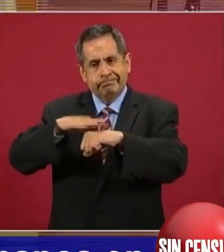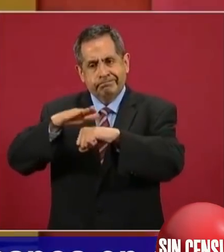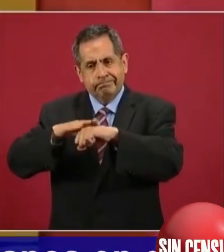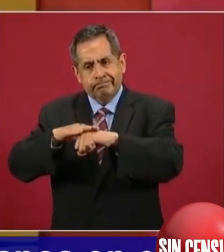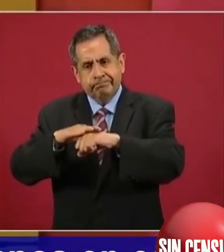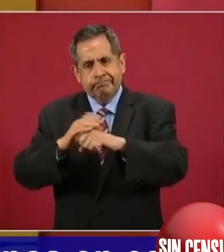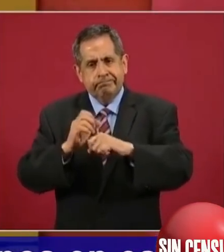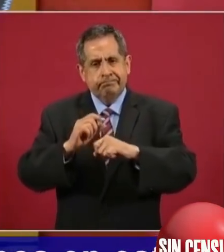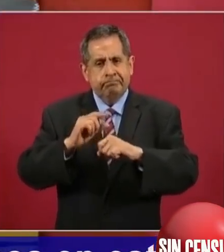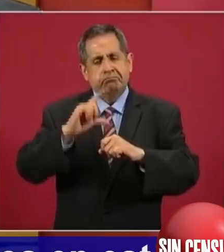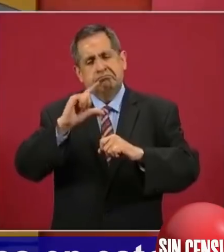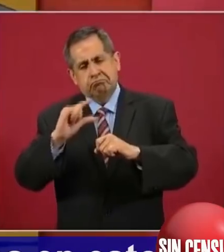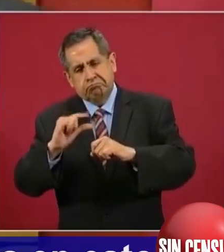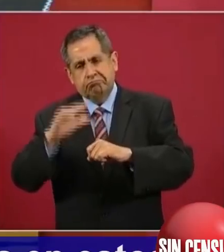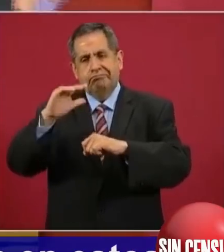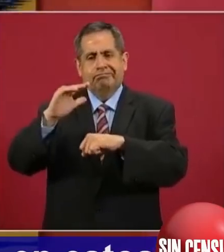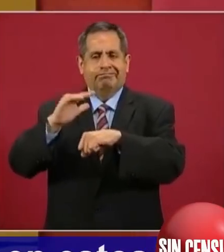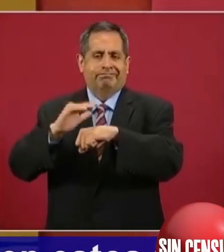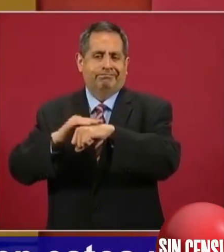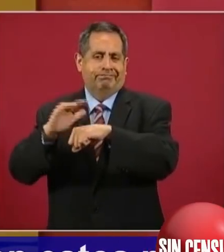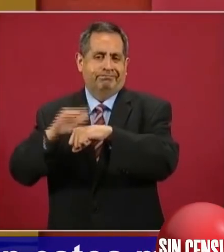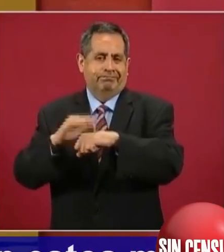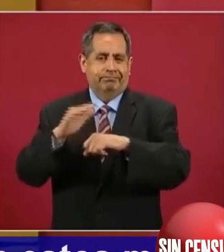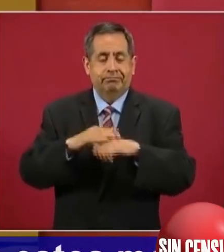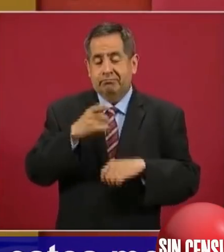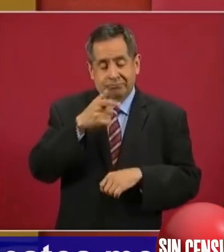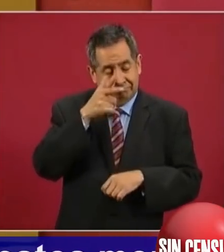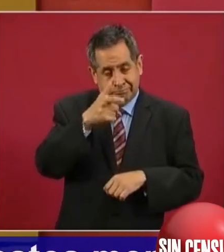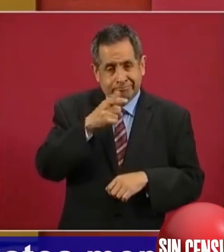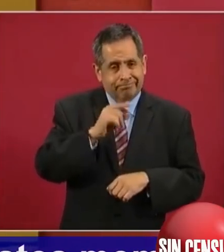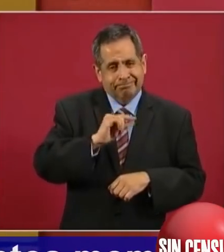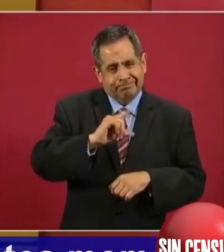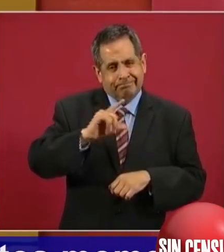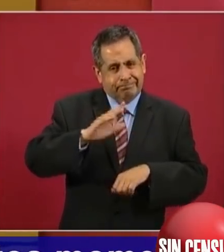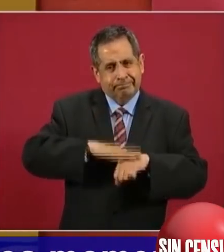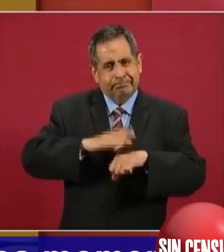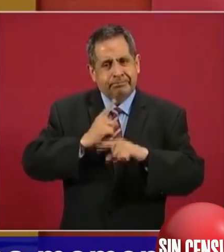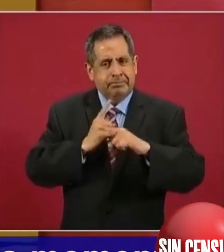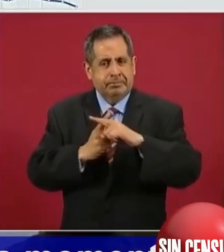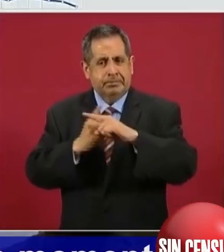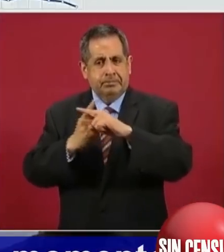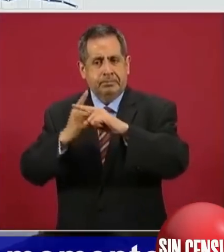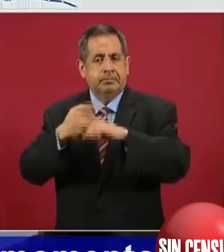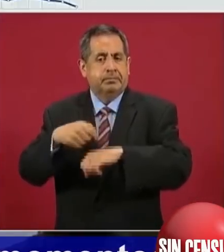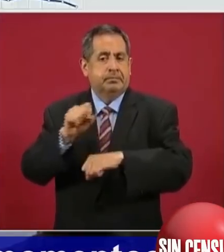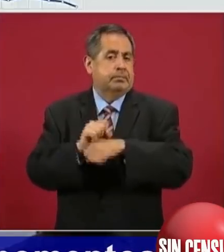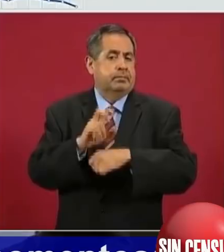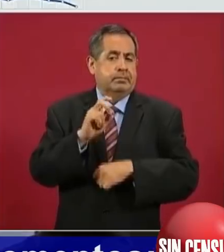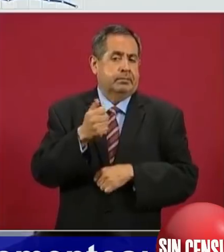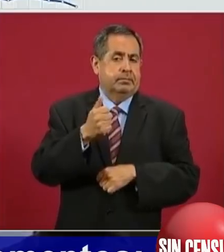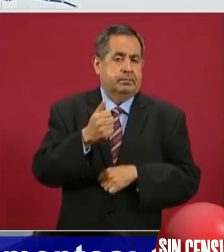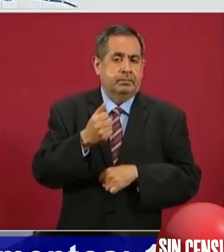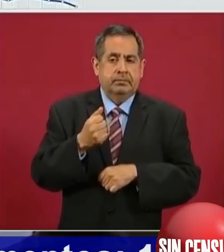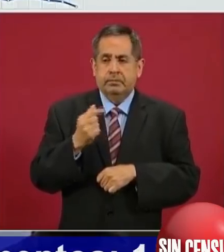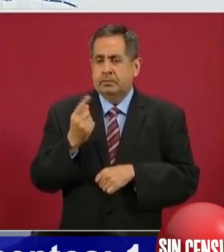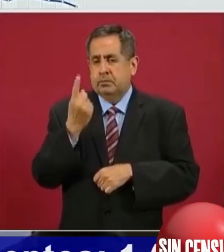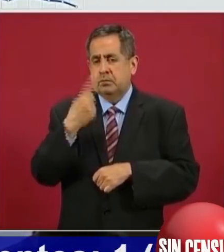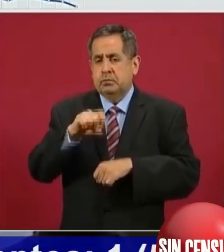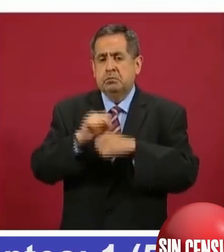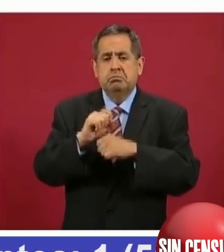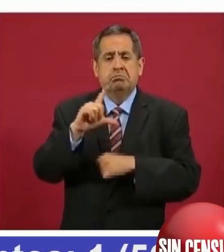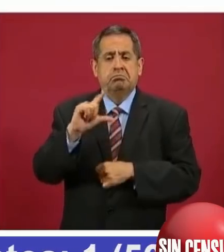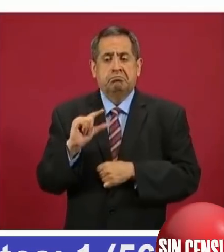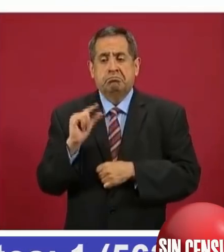hay fluctuaciones, el patrón general ha sido de aumento y ha llegado a un punto máximo en la semana 36, apenas una semana de